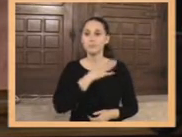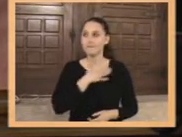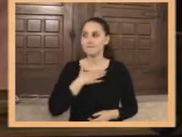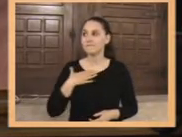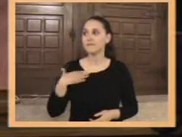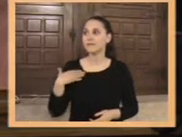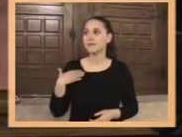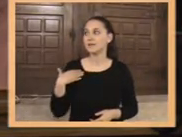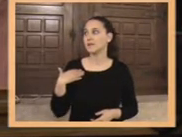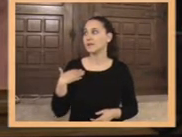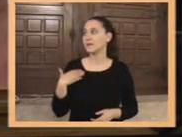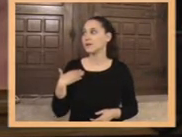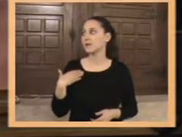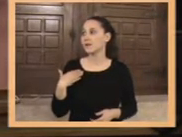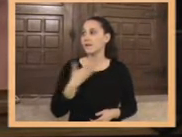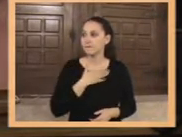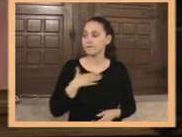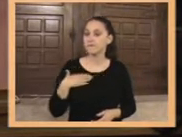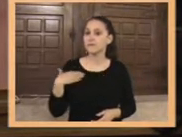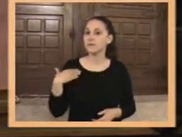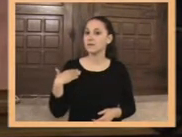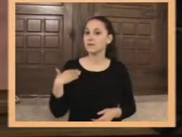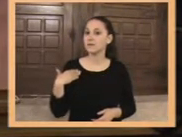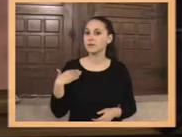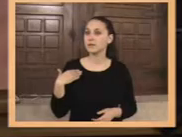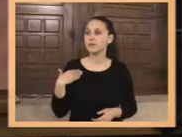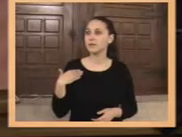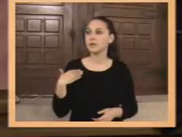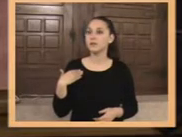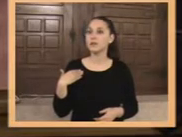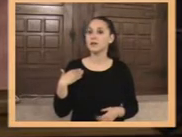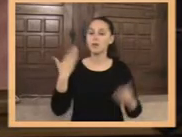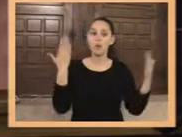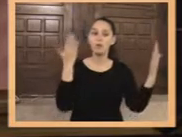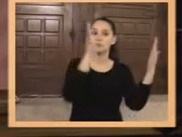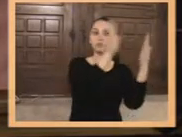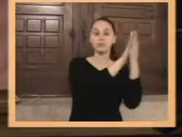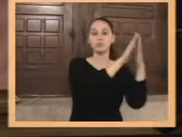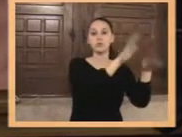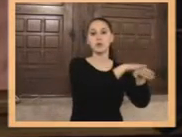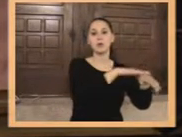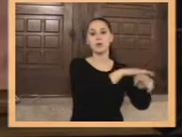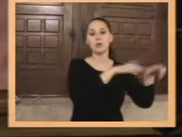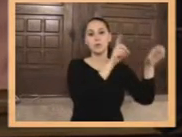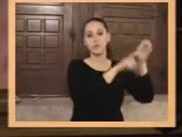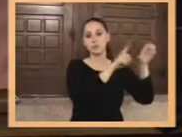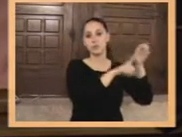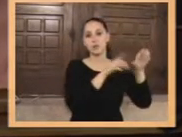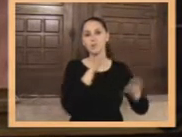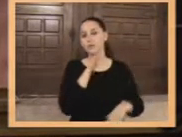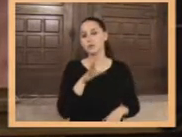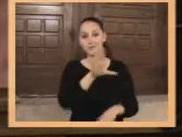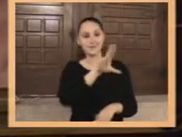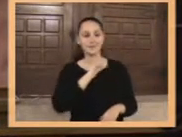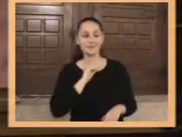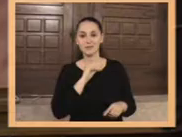que Plasencia como ciudad, además usted la representa muy bien, no se enfrenta ahora mismo a la Junta de Extremadura. Y entonces, por lo tanto, entendemos que no es el momento,